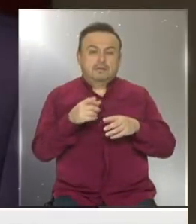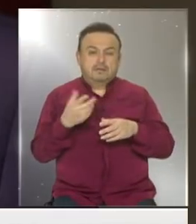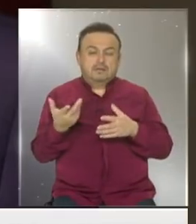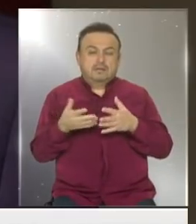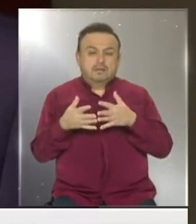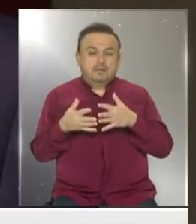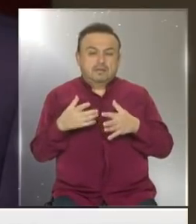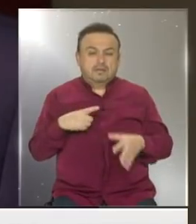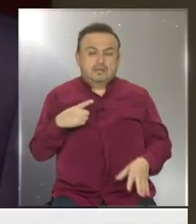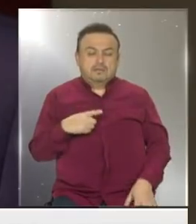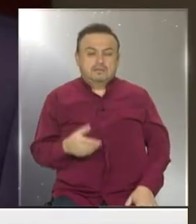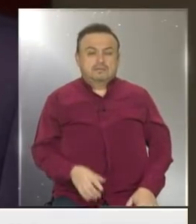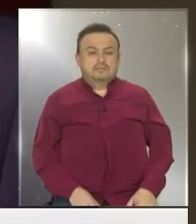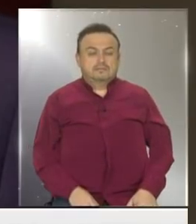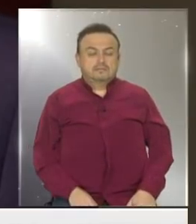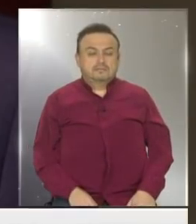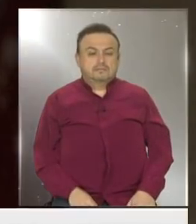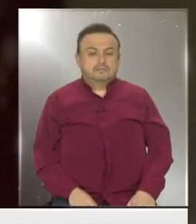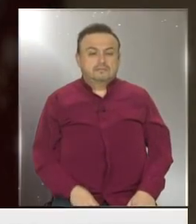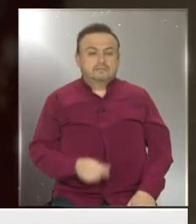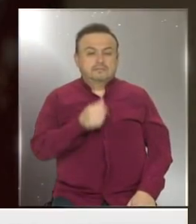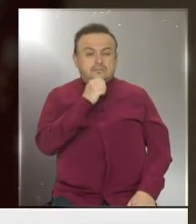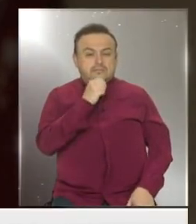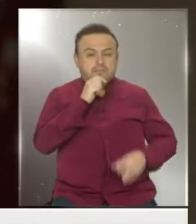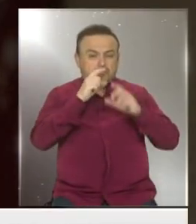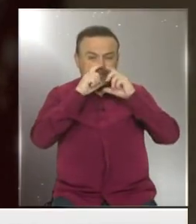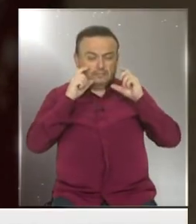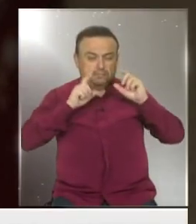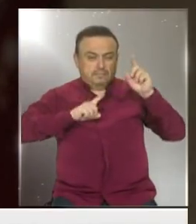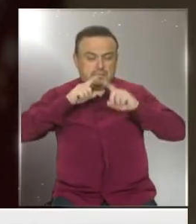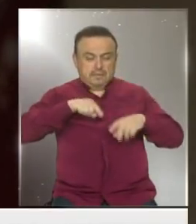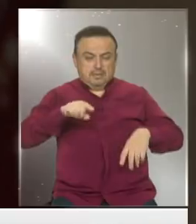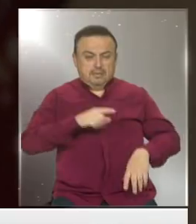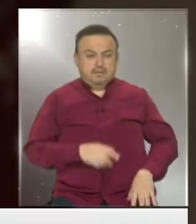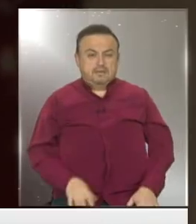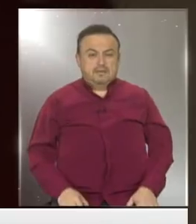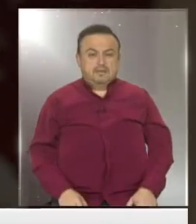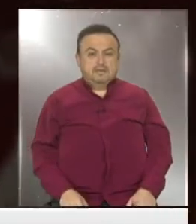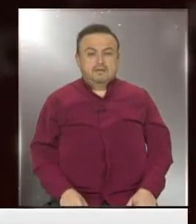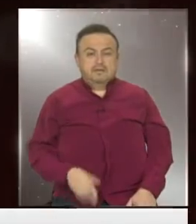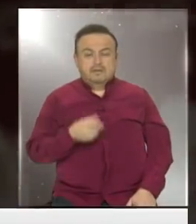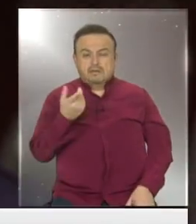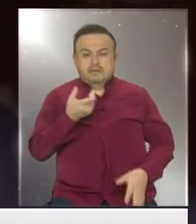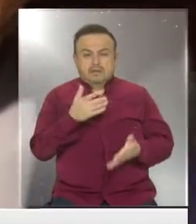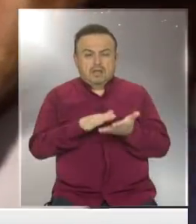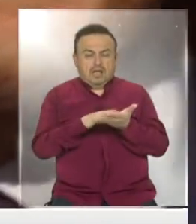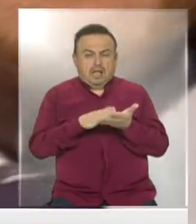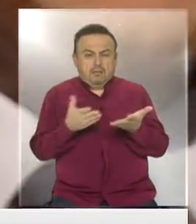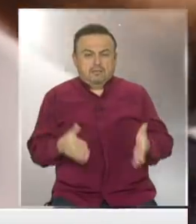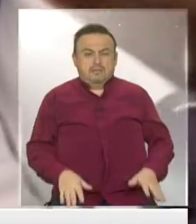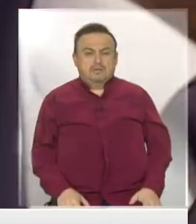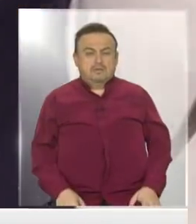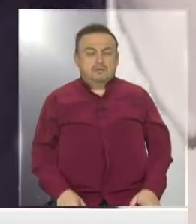claro. Estos de los primeros. Faltó mascarillas para los demás, eso sí. Sí, solo dio el ejemplo, tiene toda la razón. Boris Johnson.